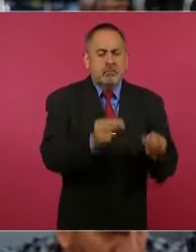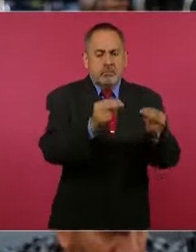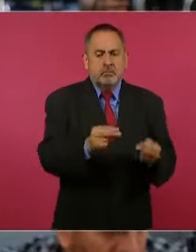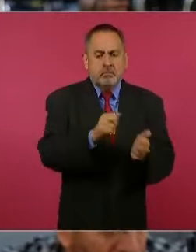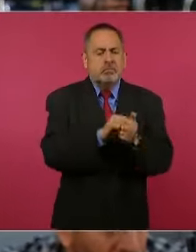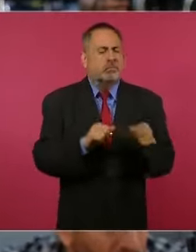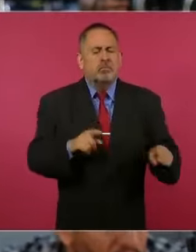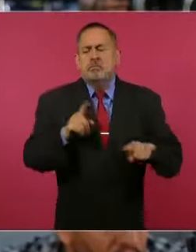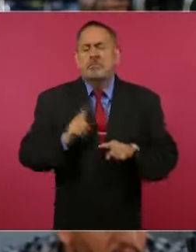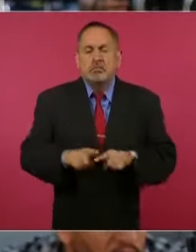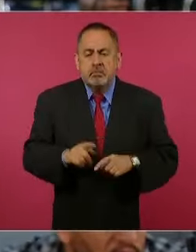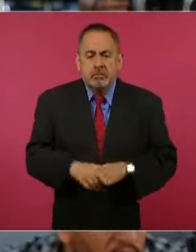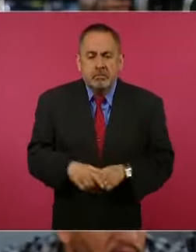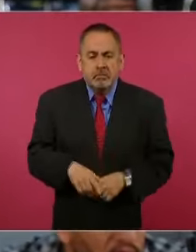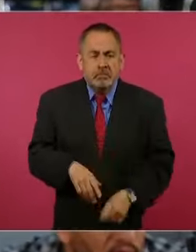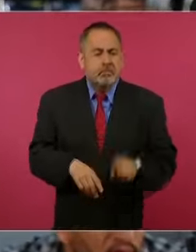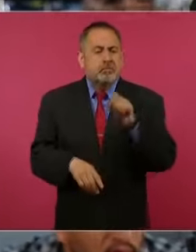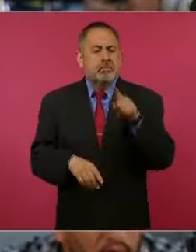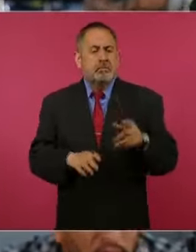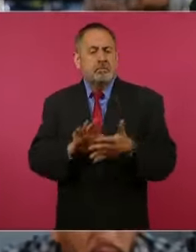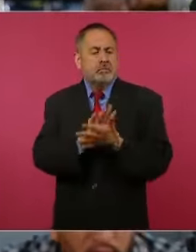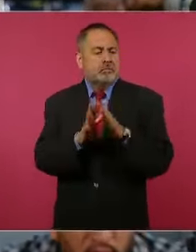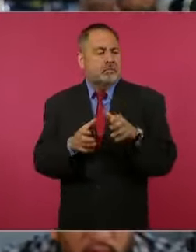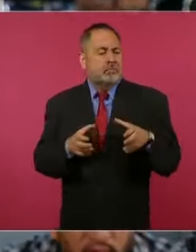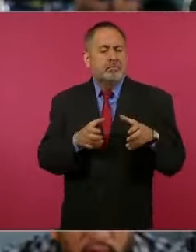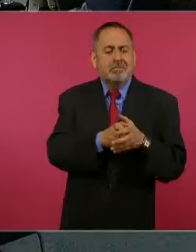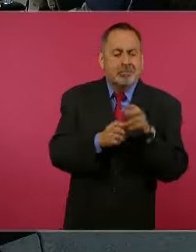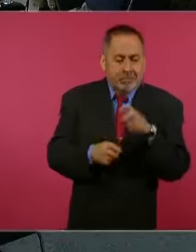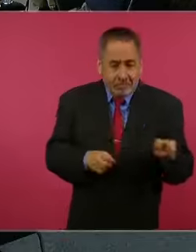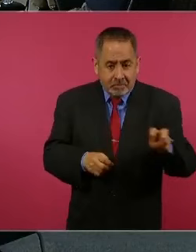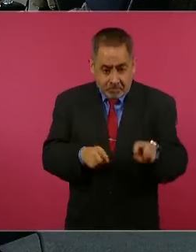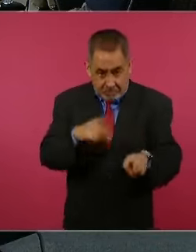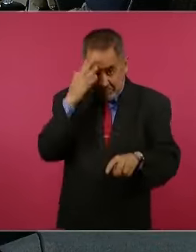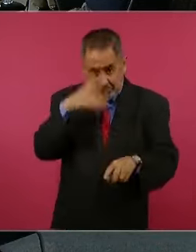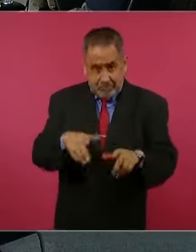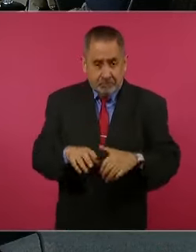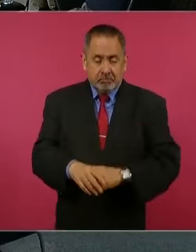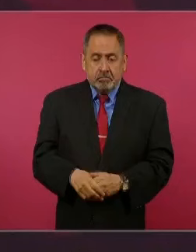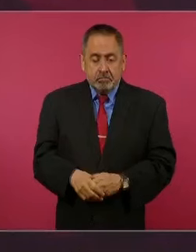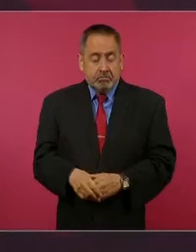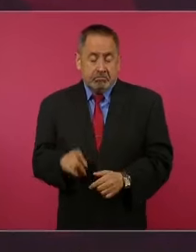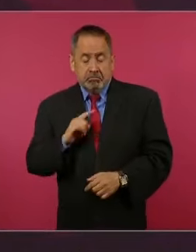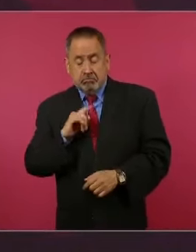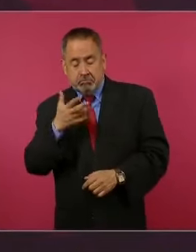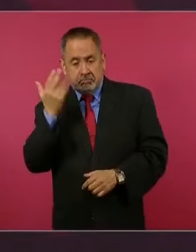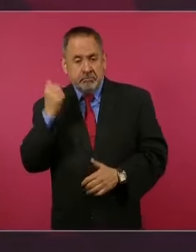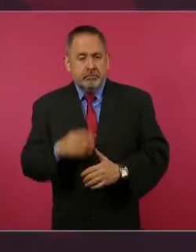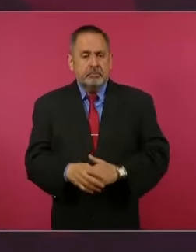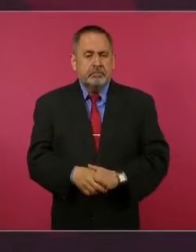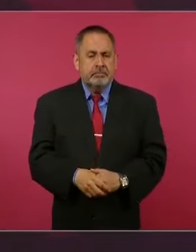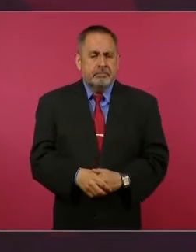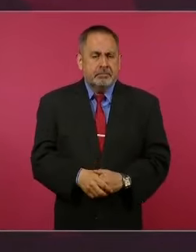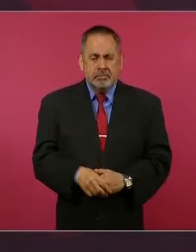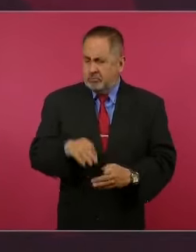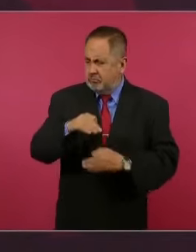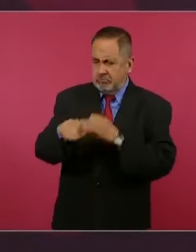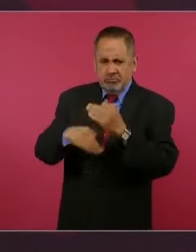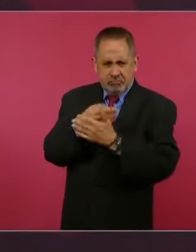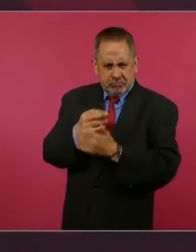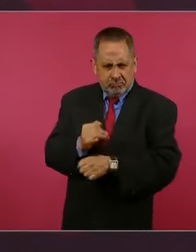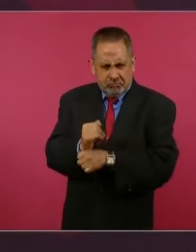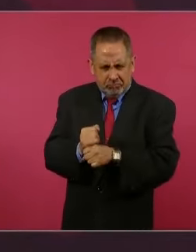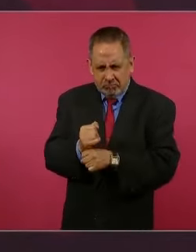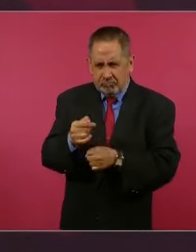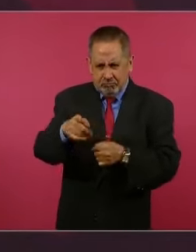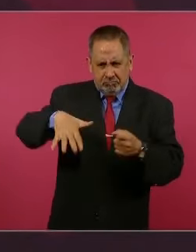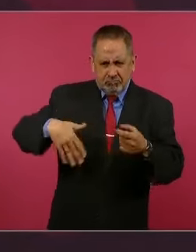tren que está haciendo la cedenna en imuris usted sabe no pero todo lo vamos a investigar